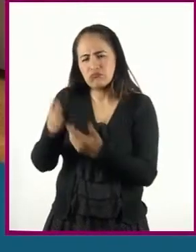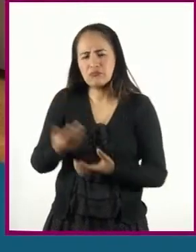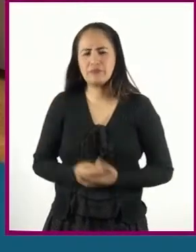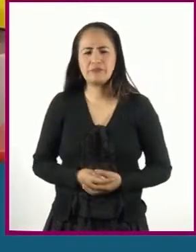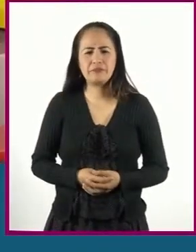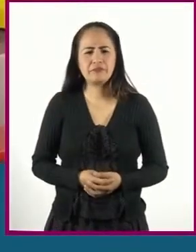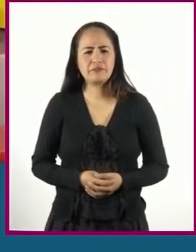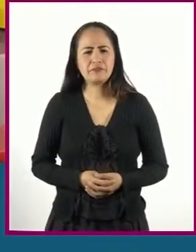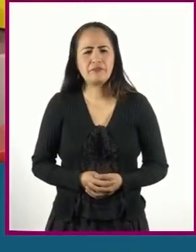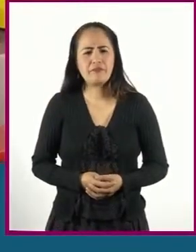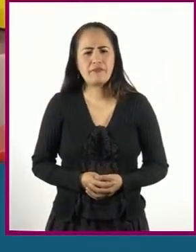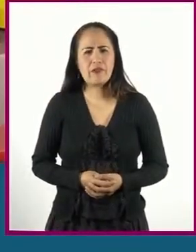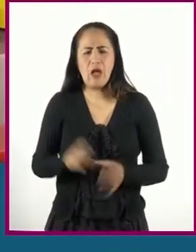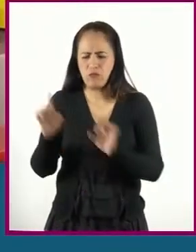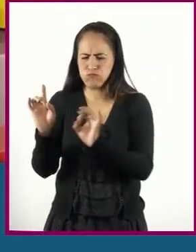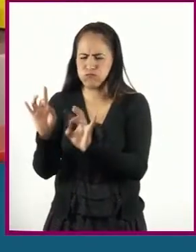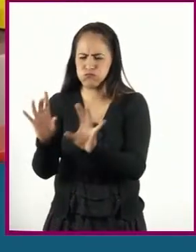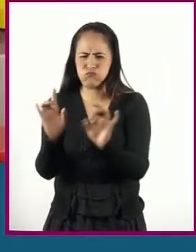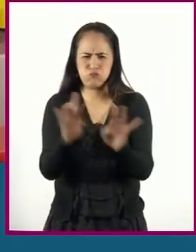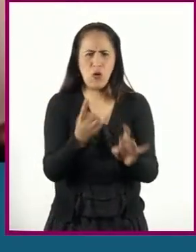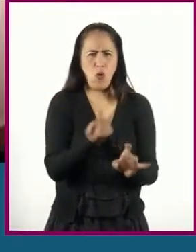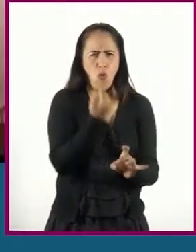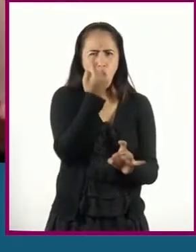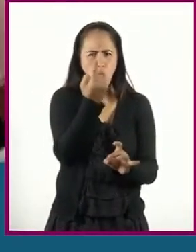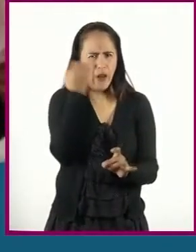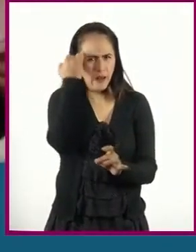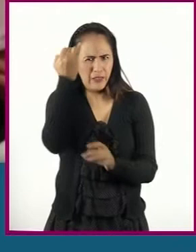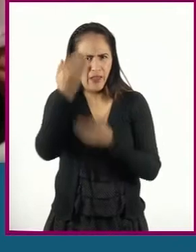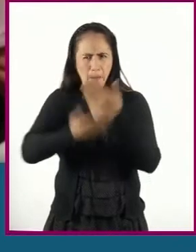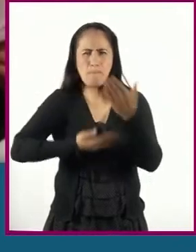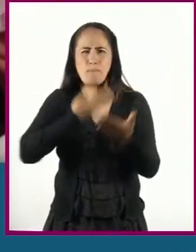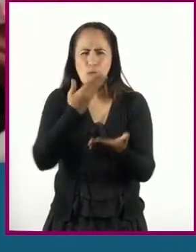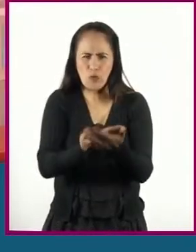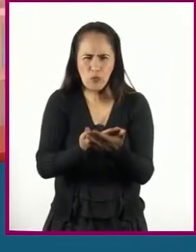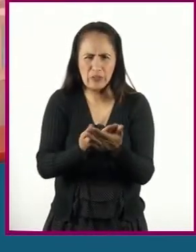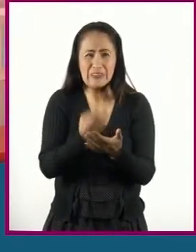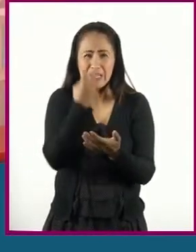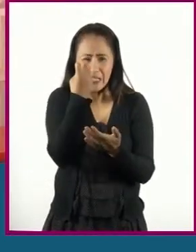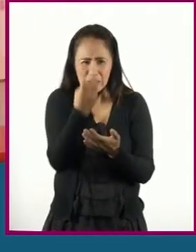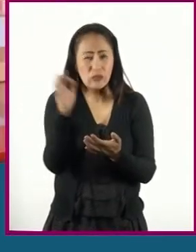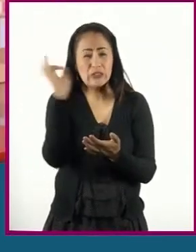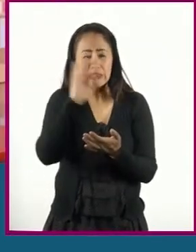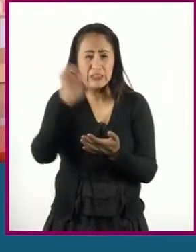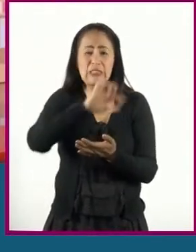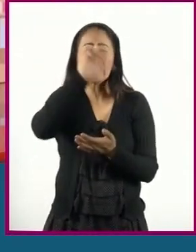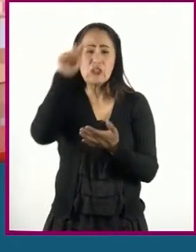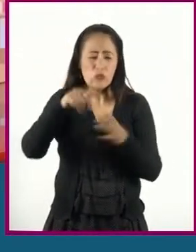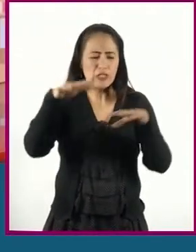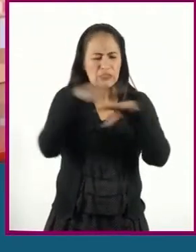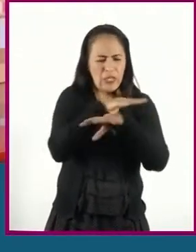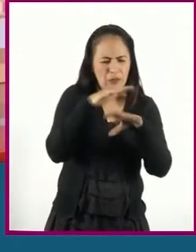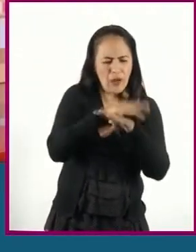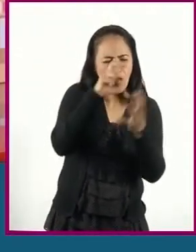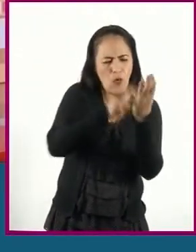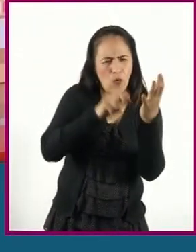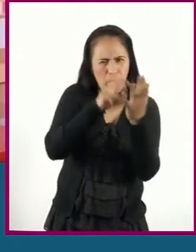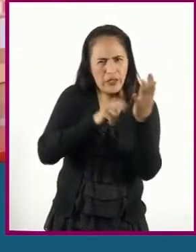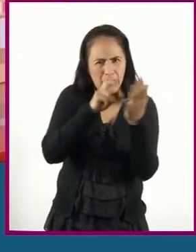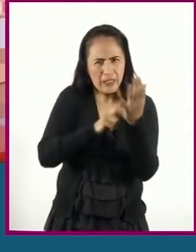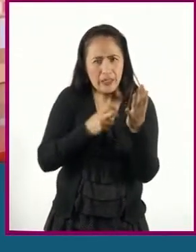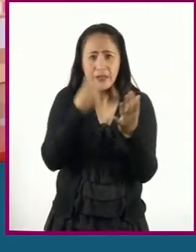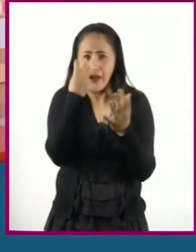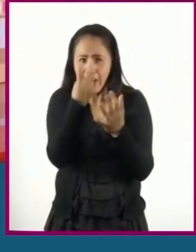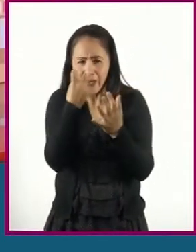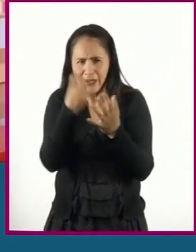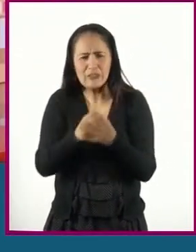detalles del fenómeno relacionado con un modelo propuesto, este último requiere de modificaciones que satisfagan de mejor manera la descripción